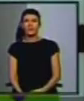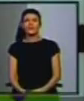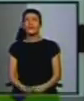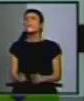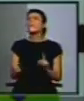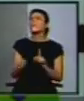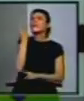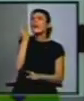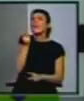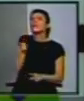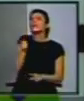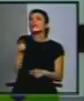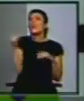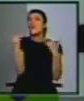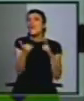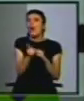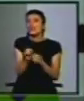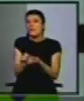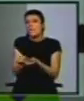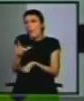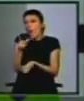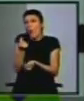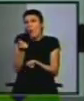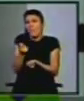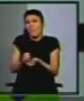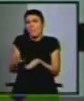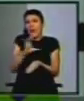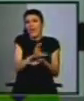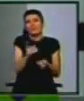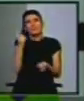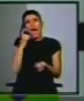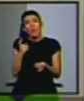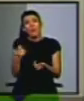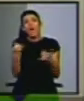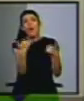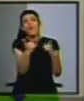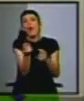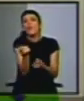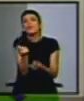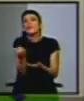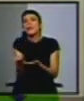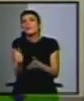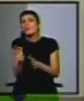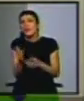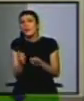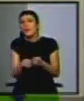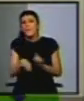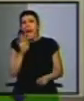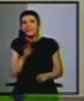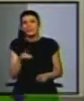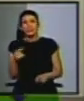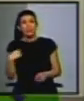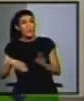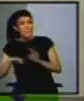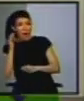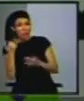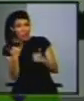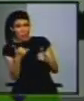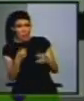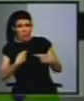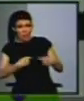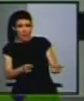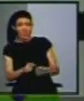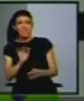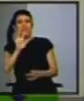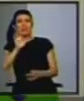Que juega una cantidad tremendamente importante. ¿Recuerda cuánto fue lo que más llegó a jugar? Lo que más llegué a jugar fueron 56 millones de pesos.